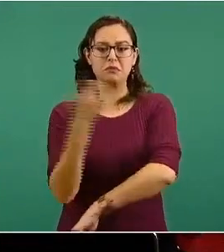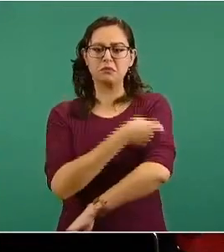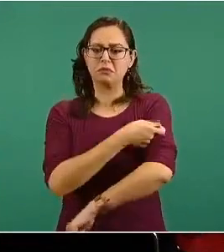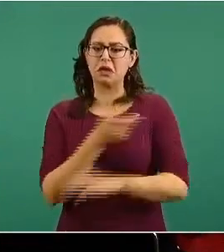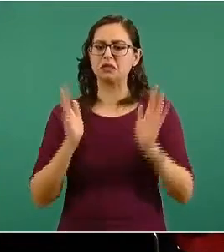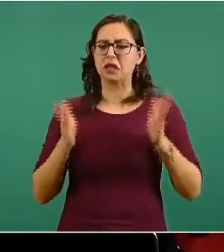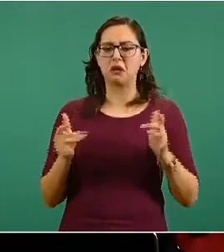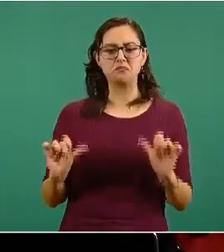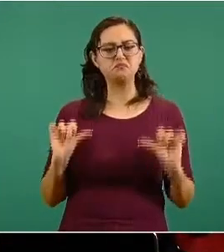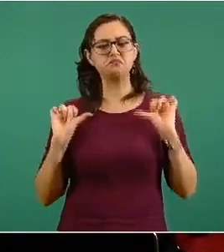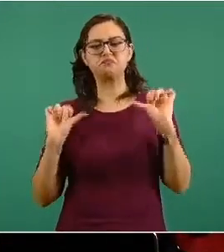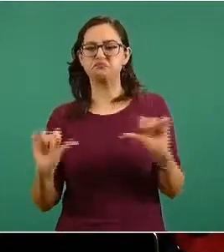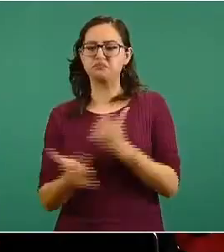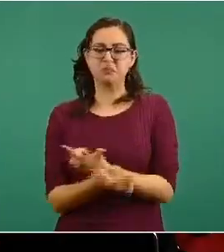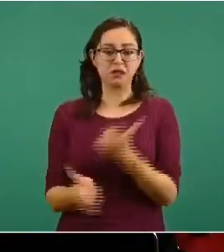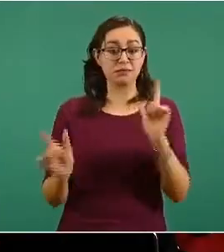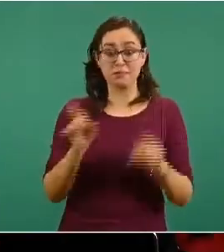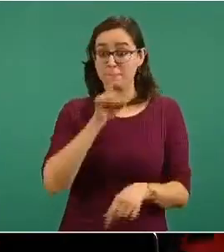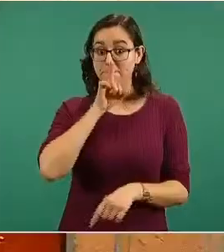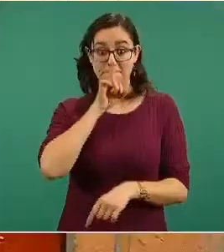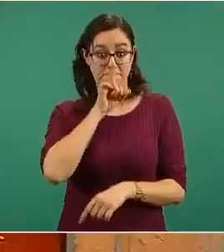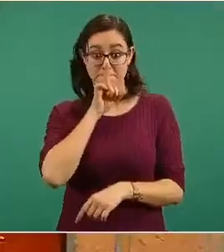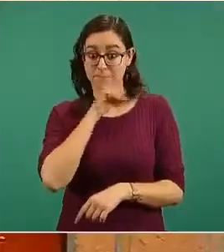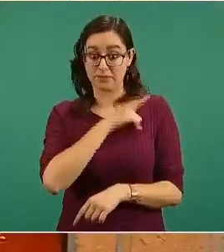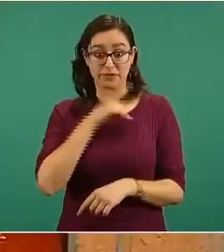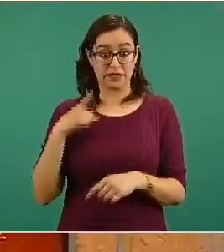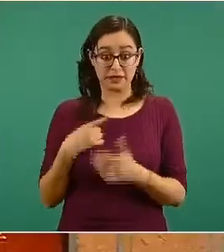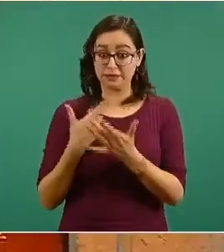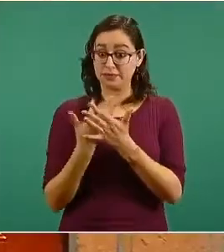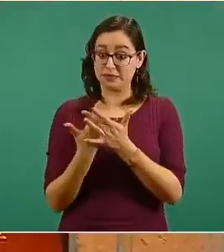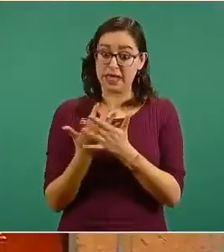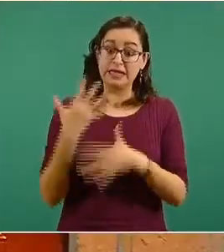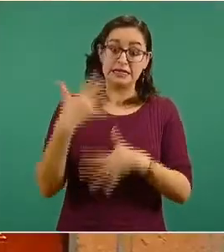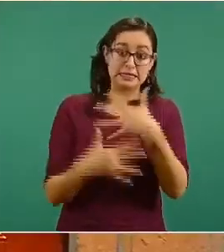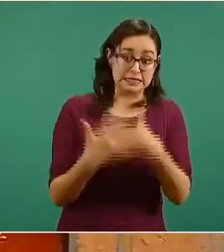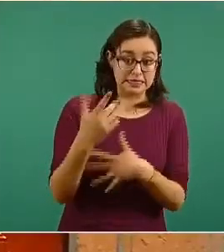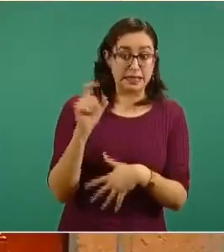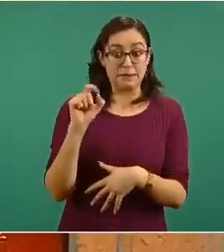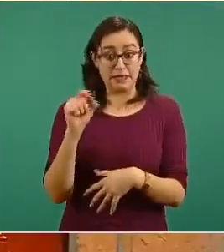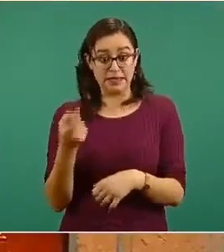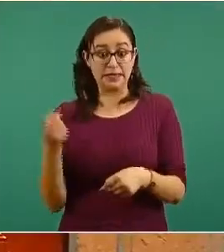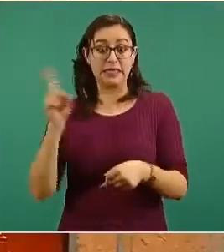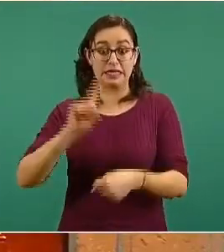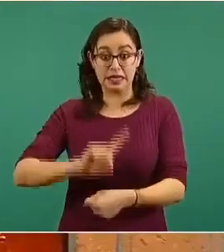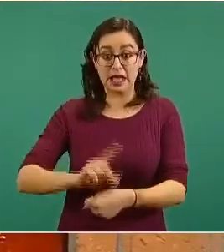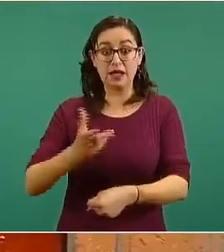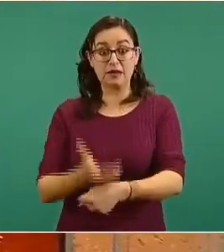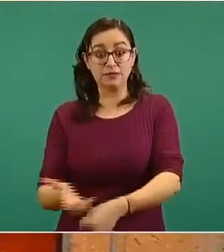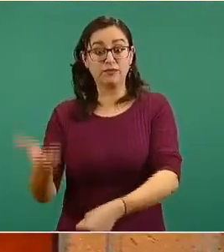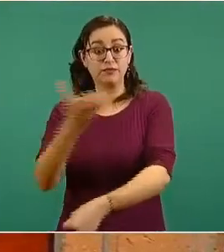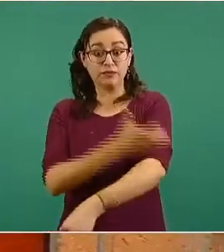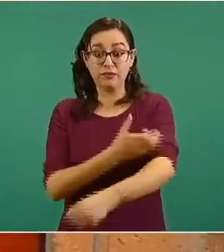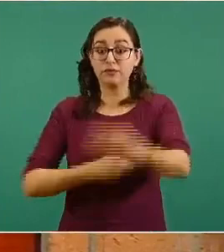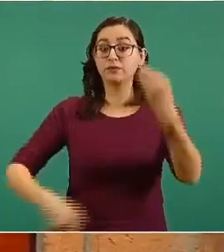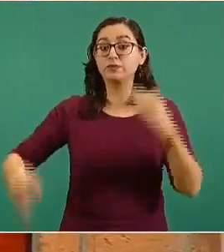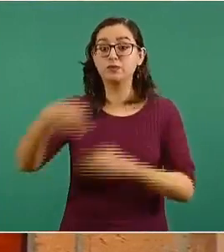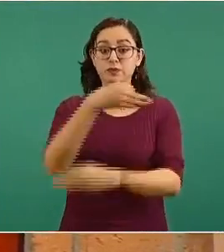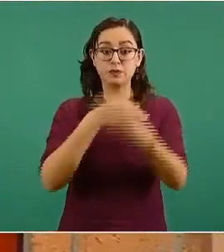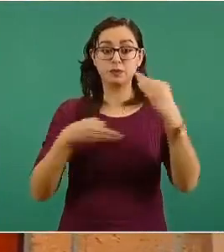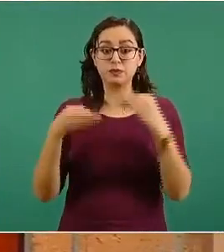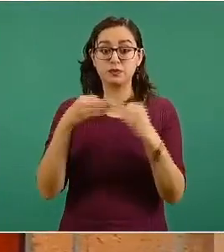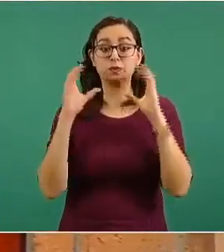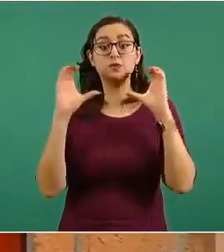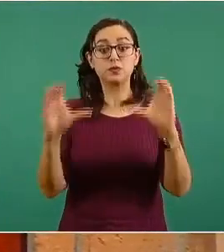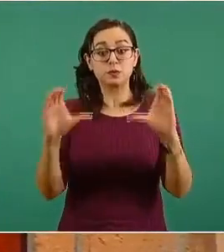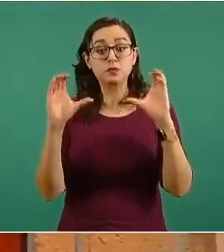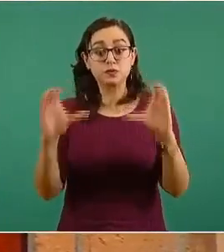21 días después de la vacunación. En todo momento, colegos del sistema de salud mantengan